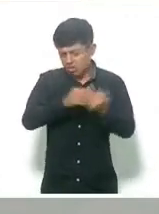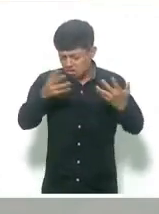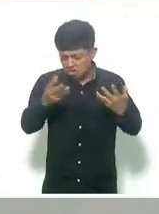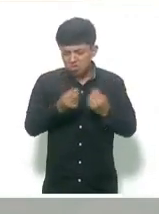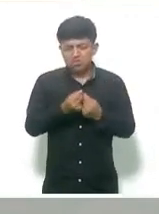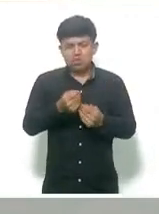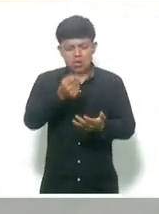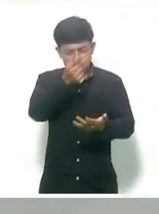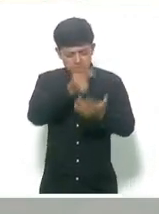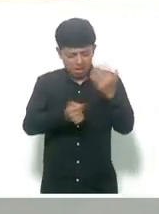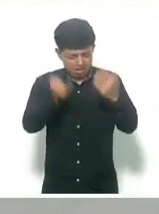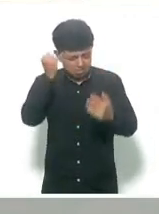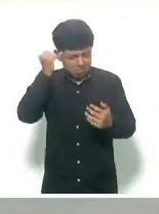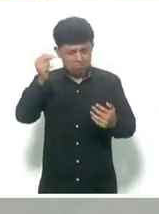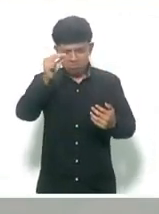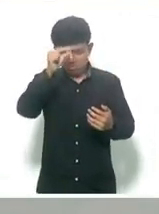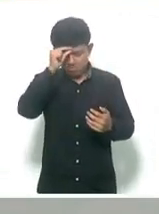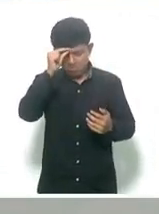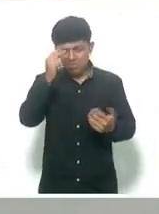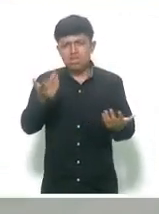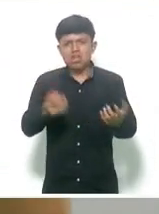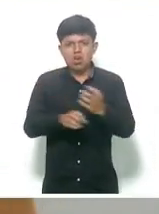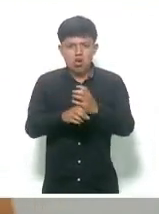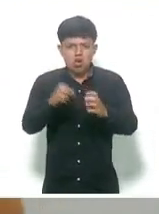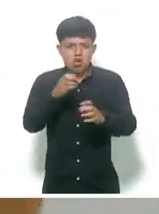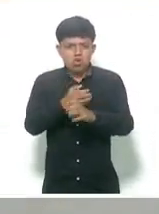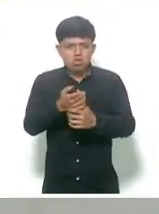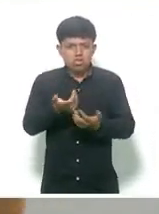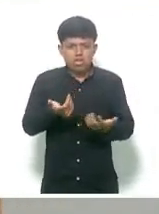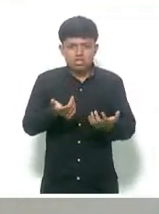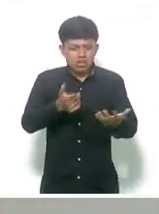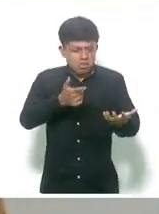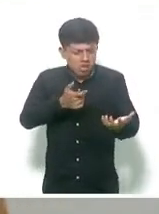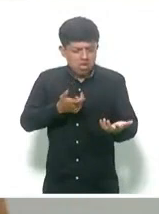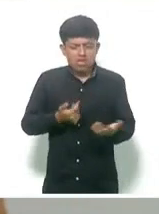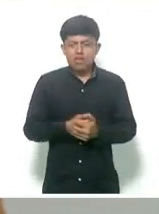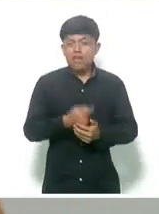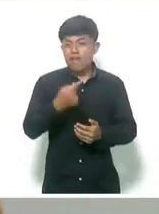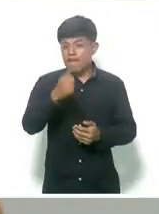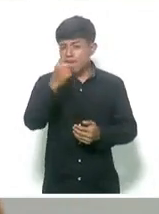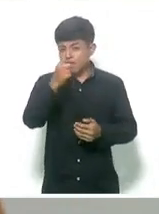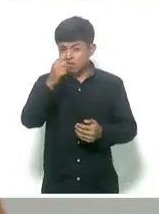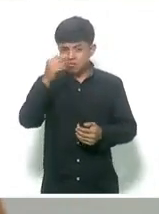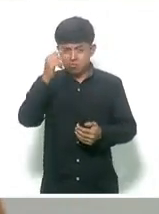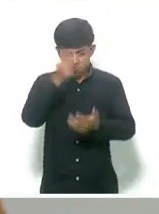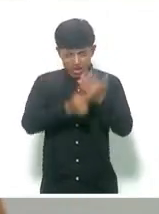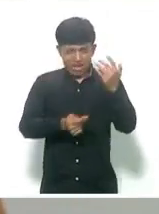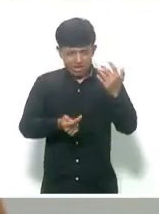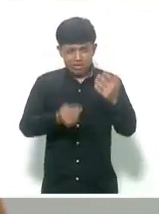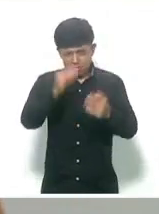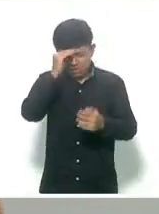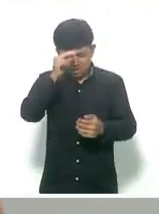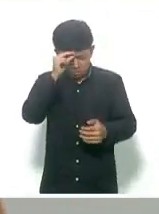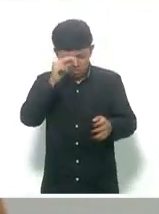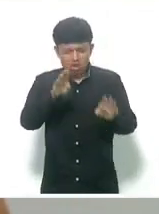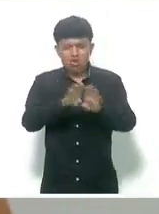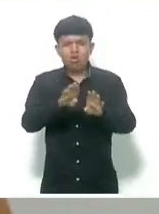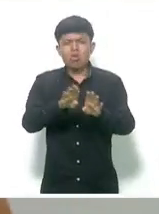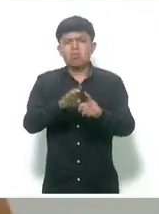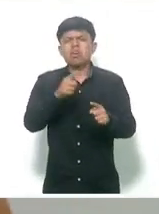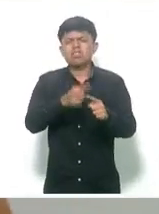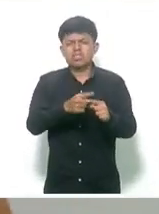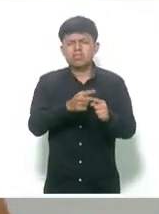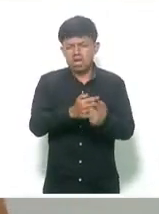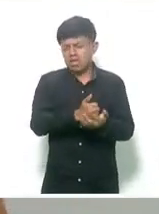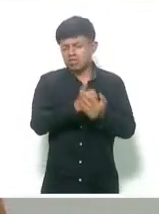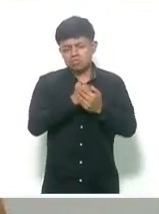estratégica en la parte operacional y en la parte táctica pero de la estratégica es la parte que nos ha dado mucho el impulso secretario